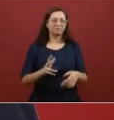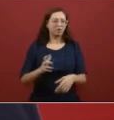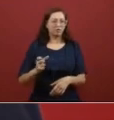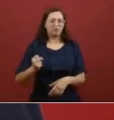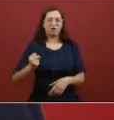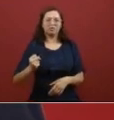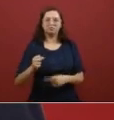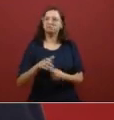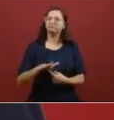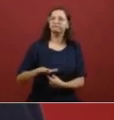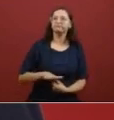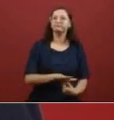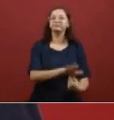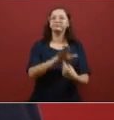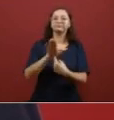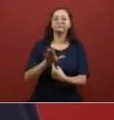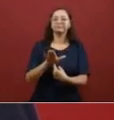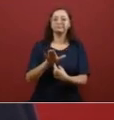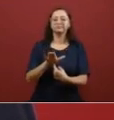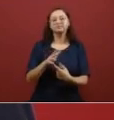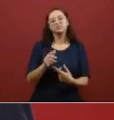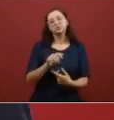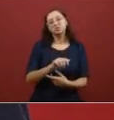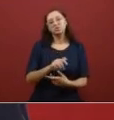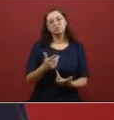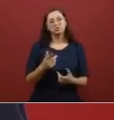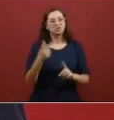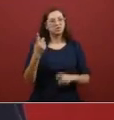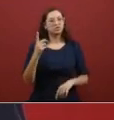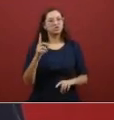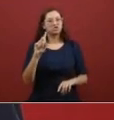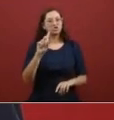fortaleció con relación al dólar,